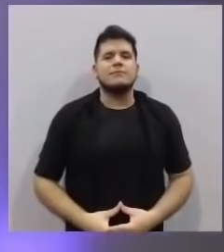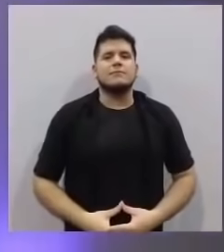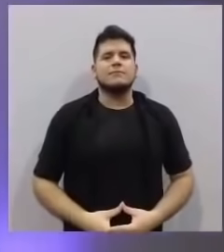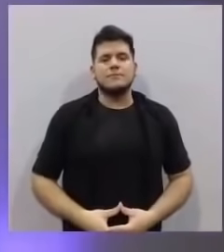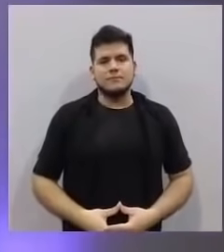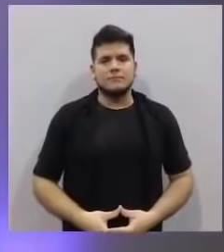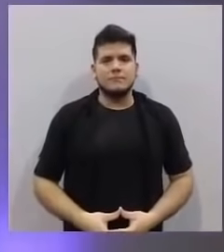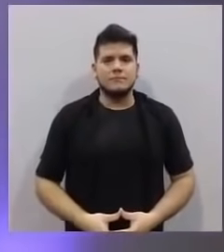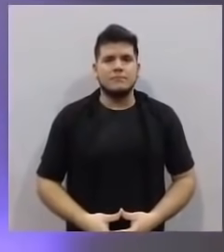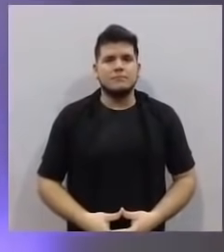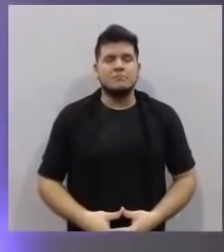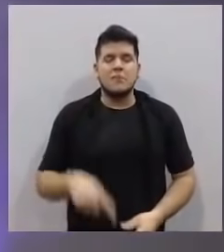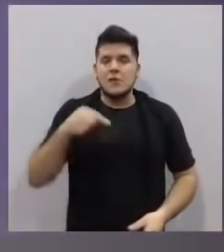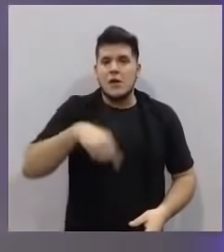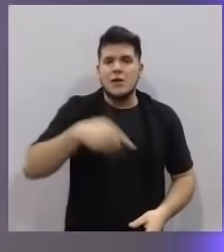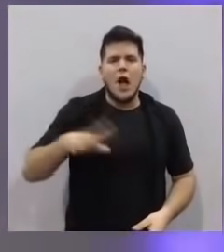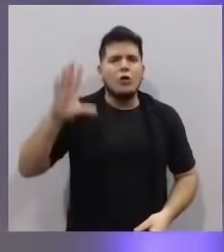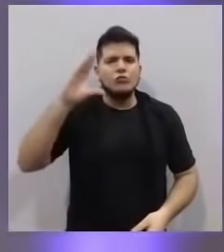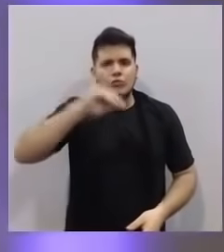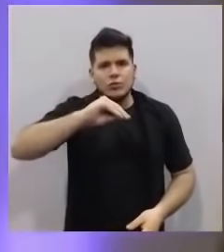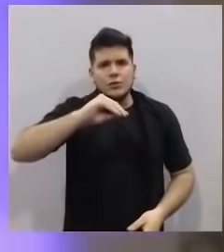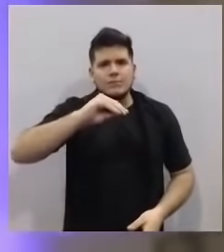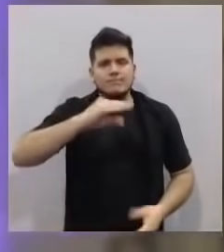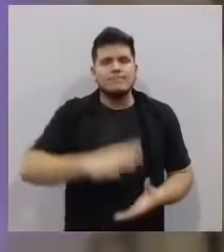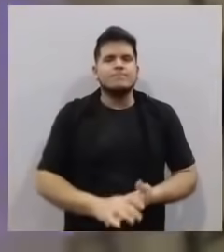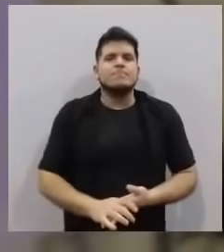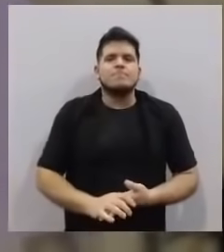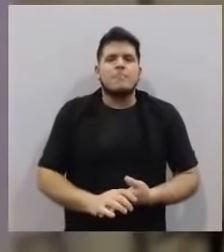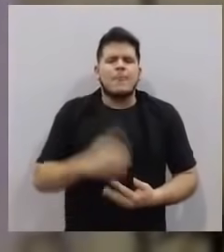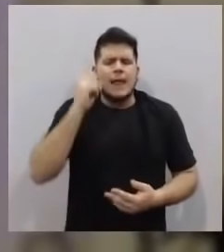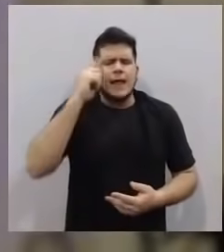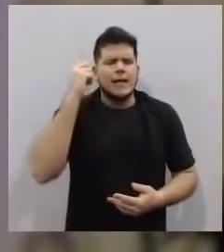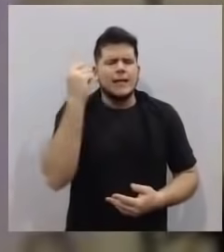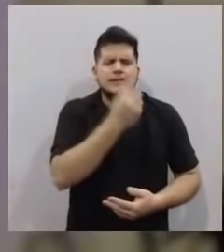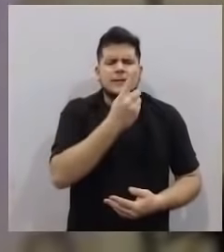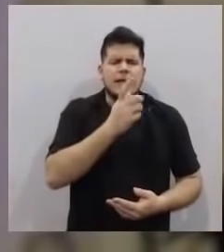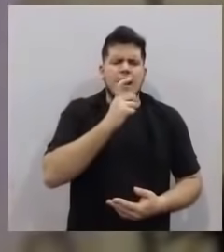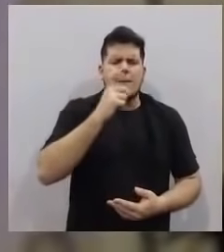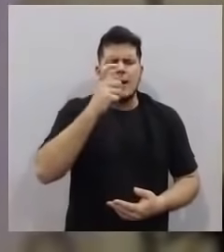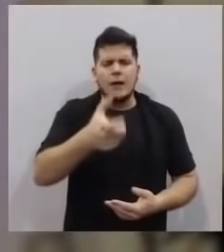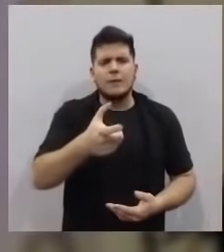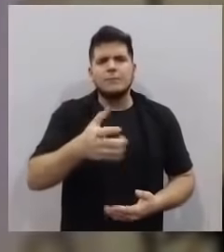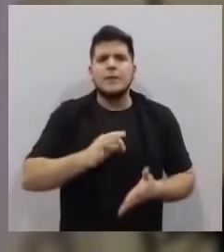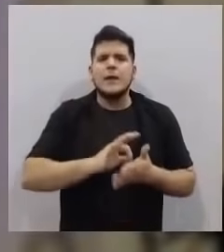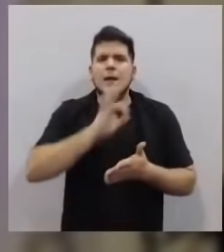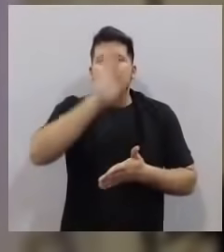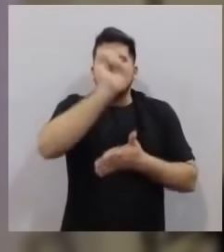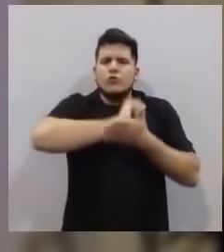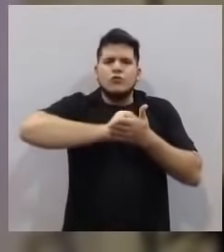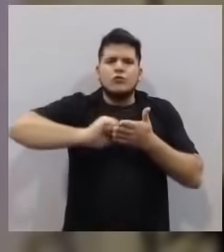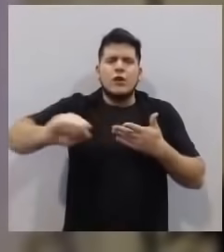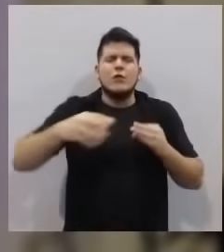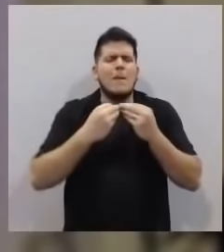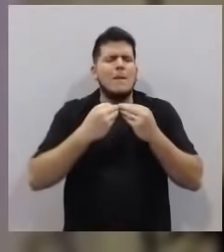tiene esta noche y crees la palabra pero usando empieza a hacer algo ya en ti